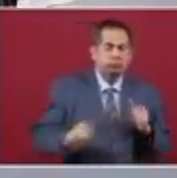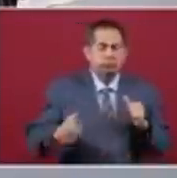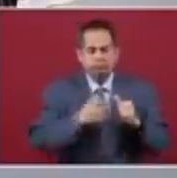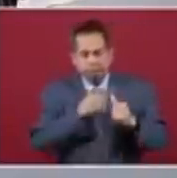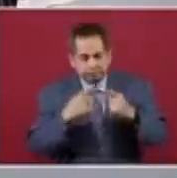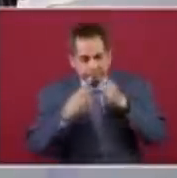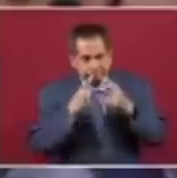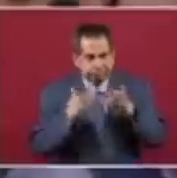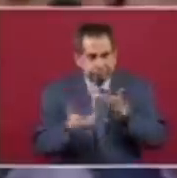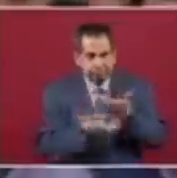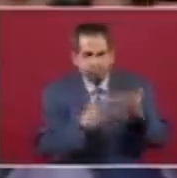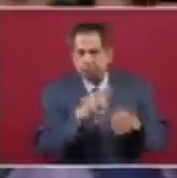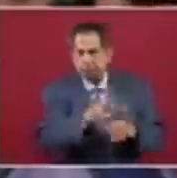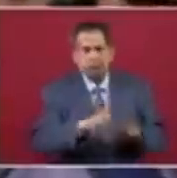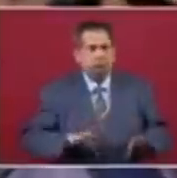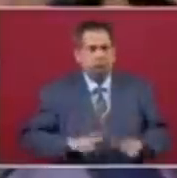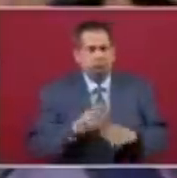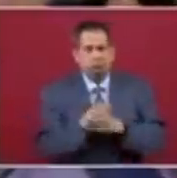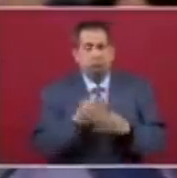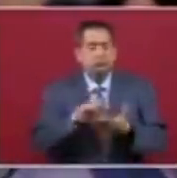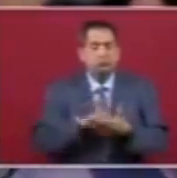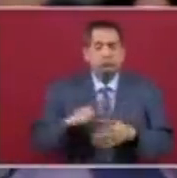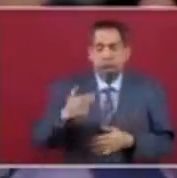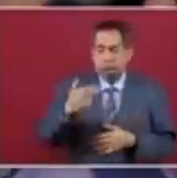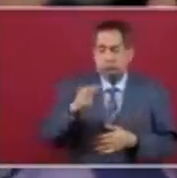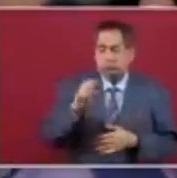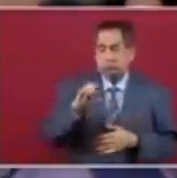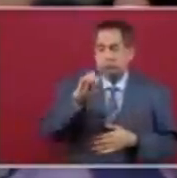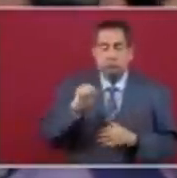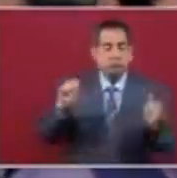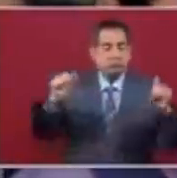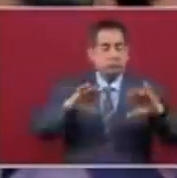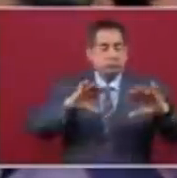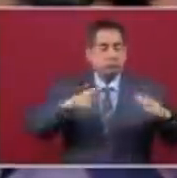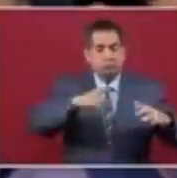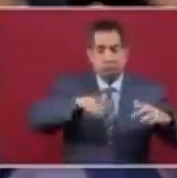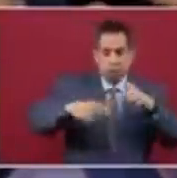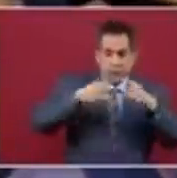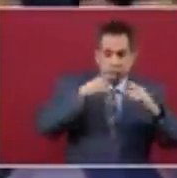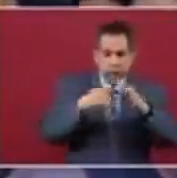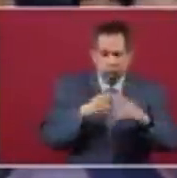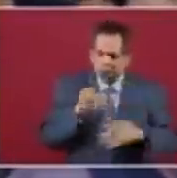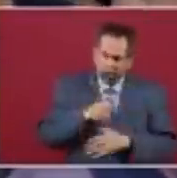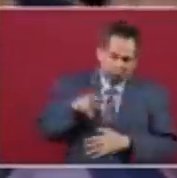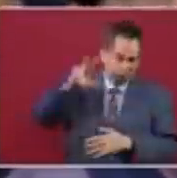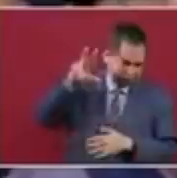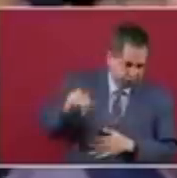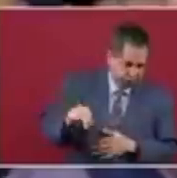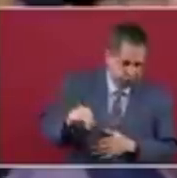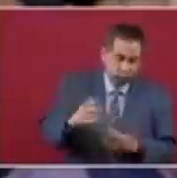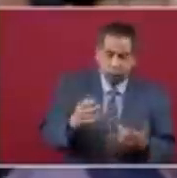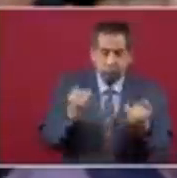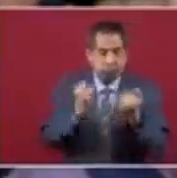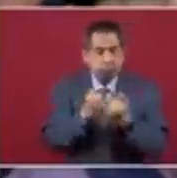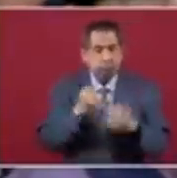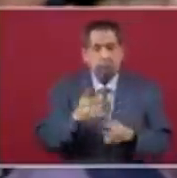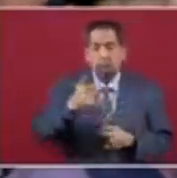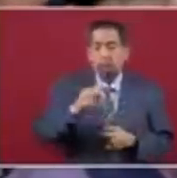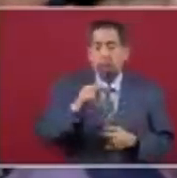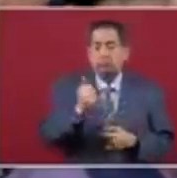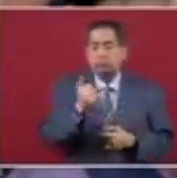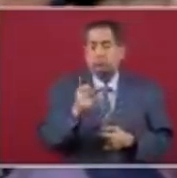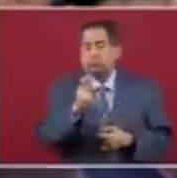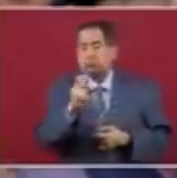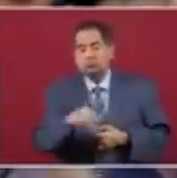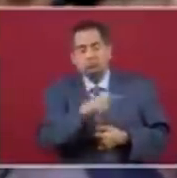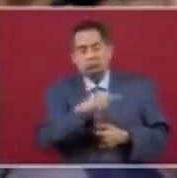modos propios? En Huesca hubo una asamblea en donde fue un rotundo no, igual se replicó en Hueyapan, en